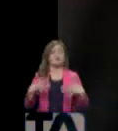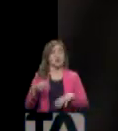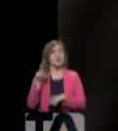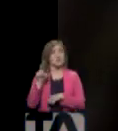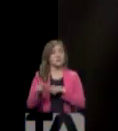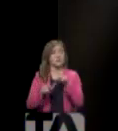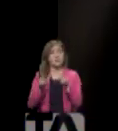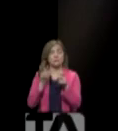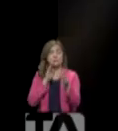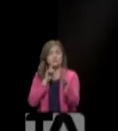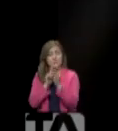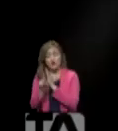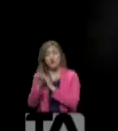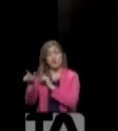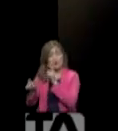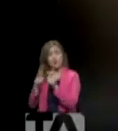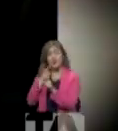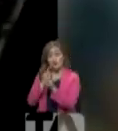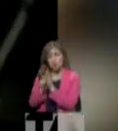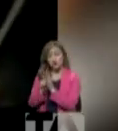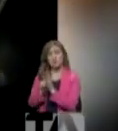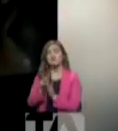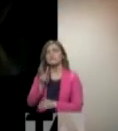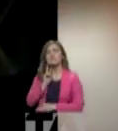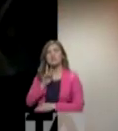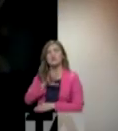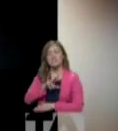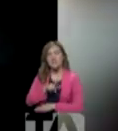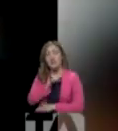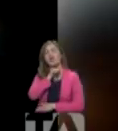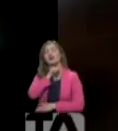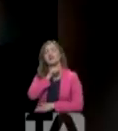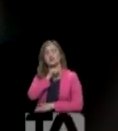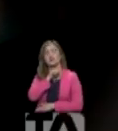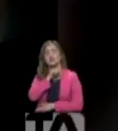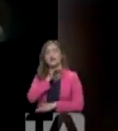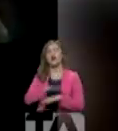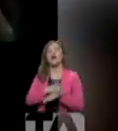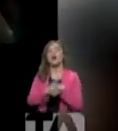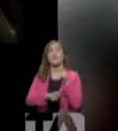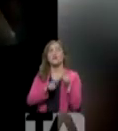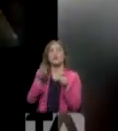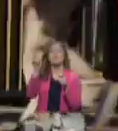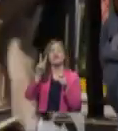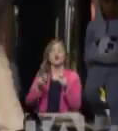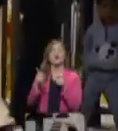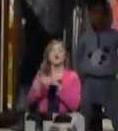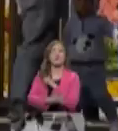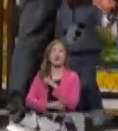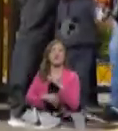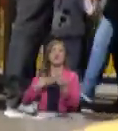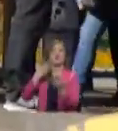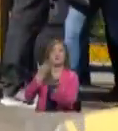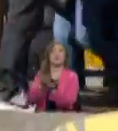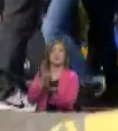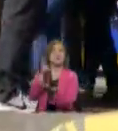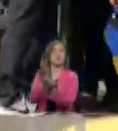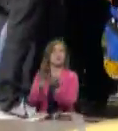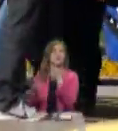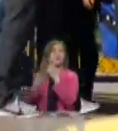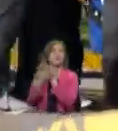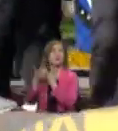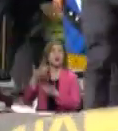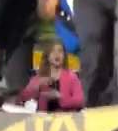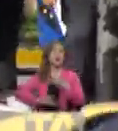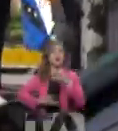quienes denuncian que ya han sido víctimas de constantes robos, atribuyen la situación a algunas personas que llegan hasta la estación de buses